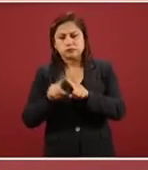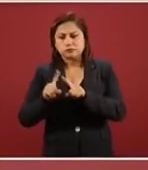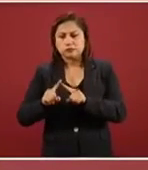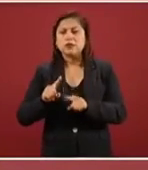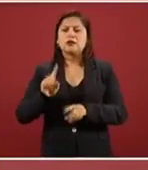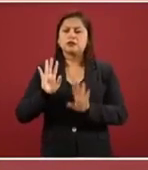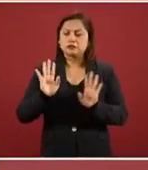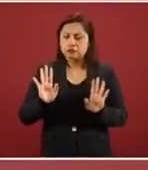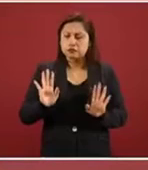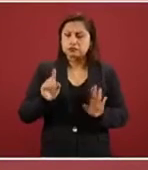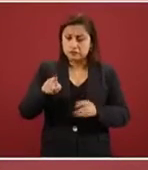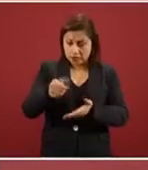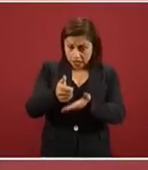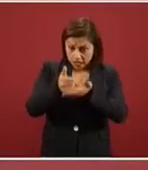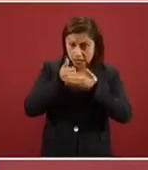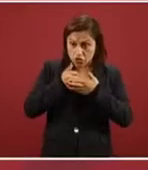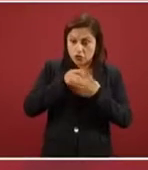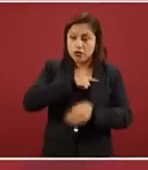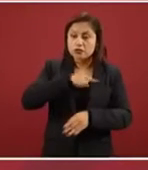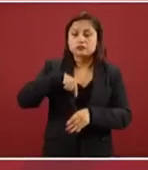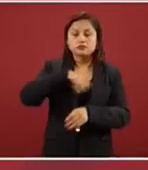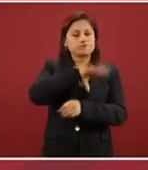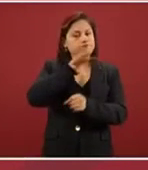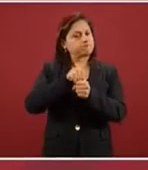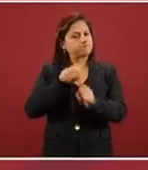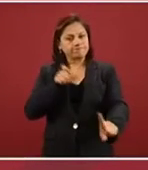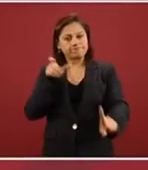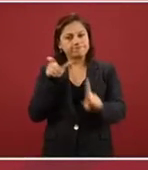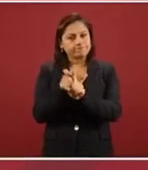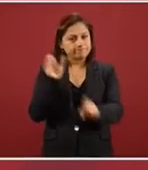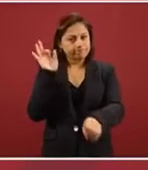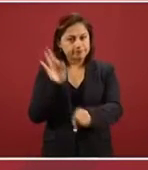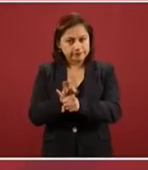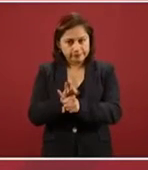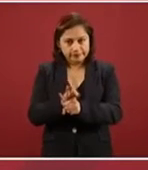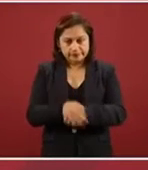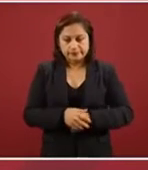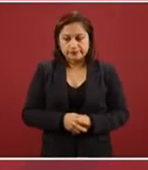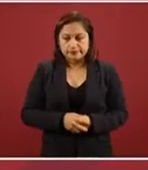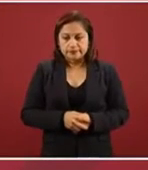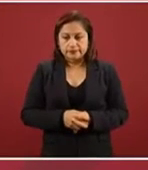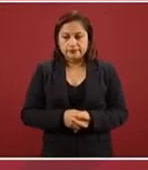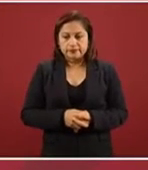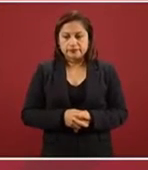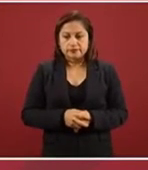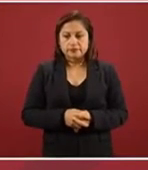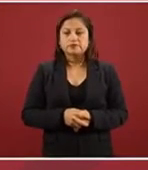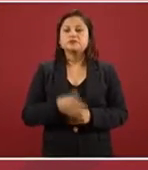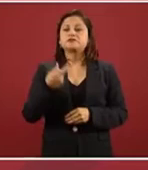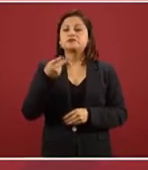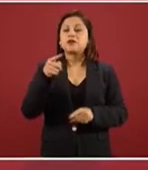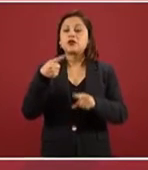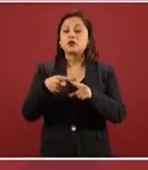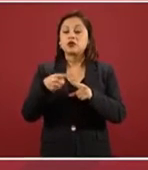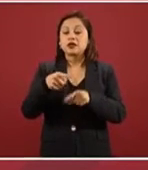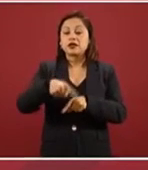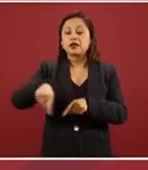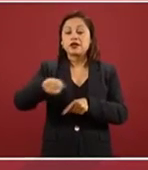daríamos toda la protección, toda la protección del Estado a quien nos ayude